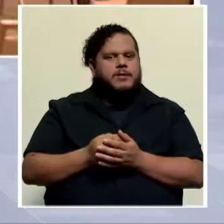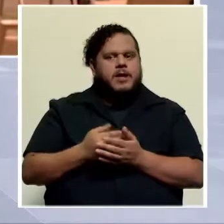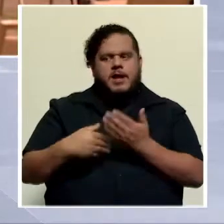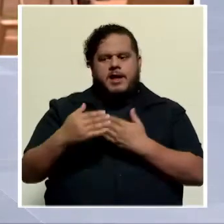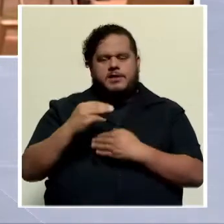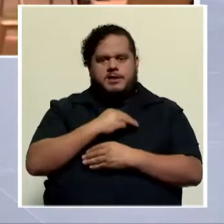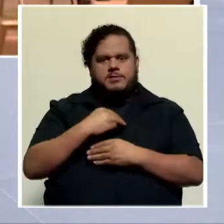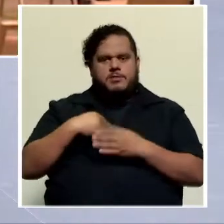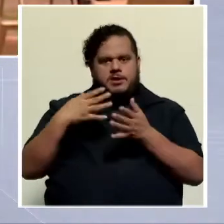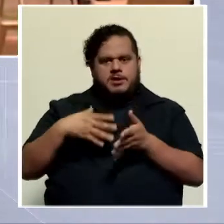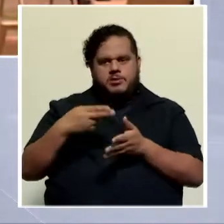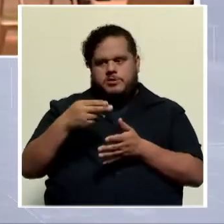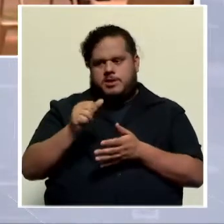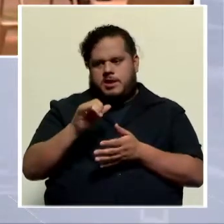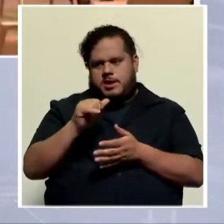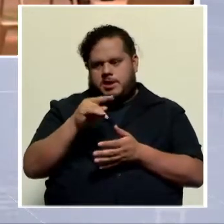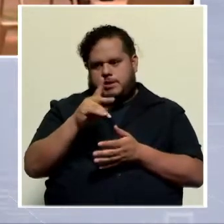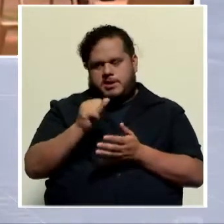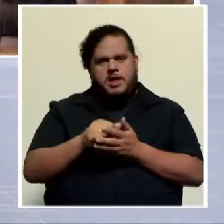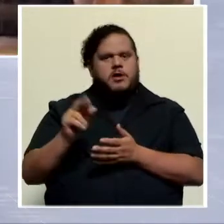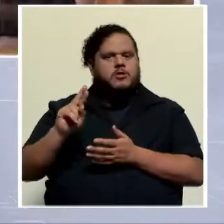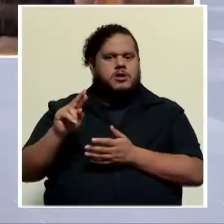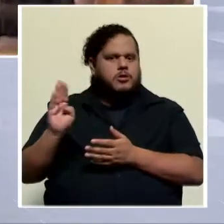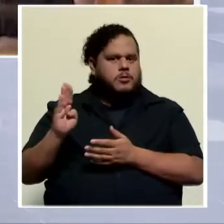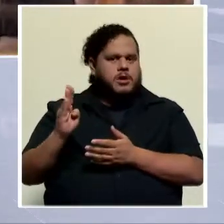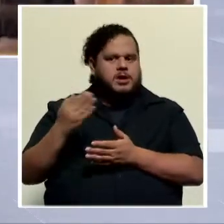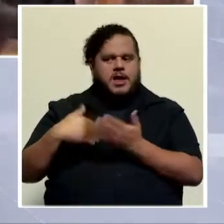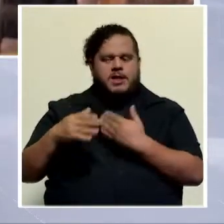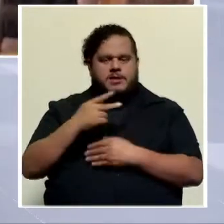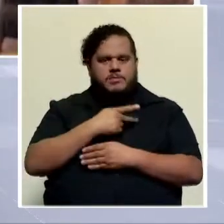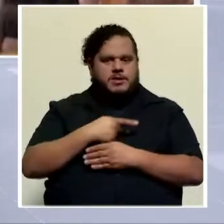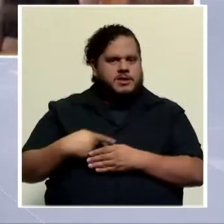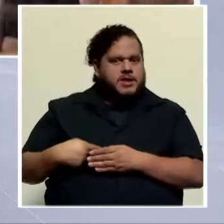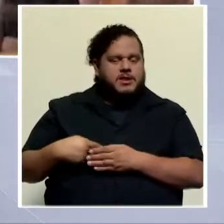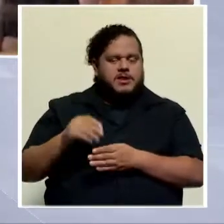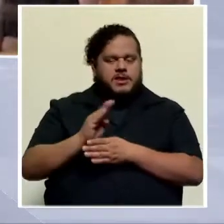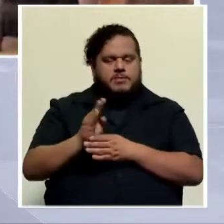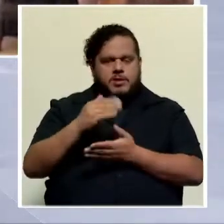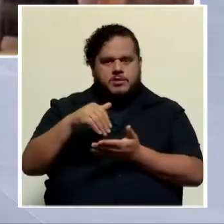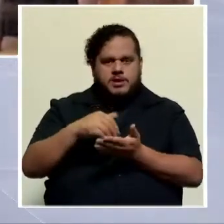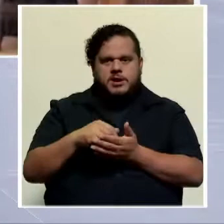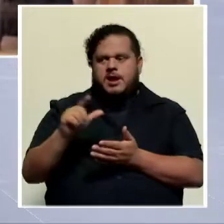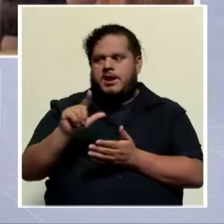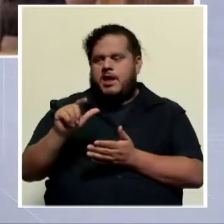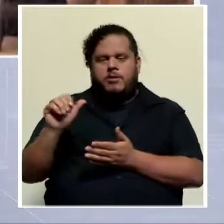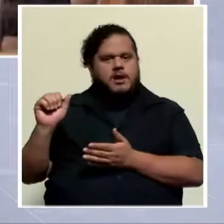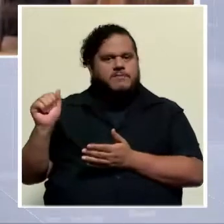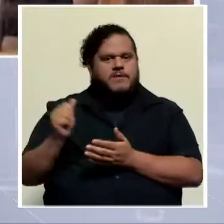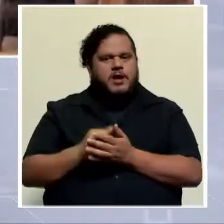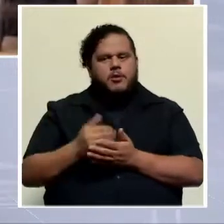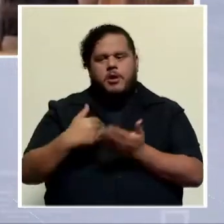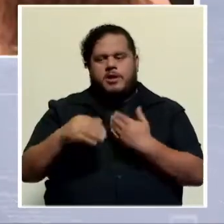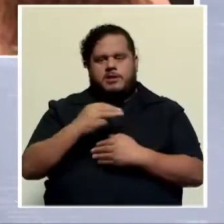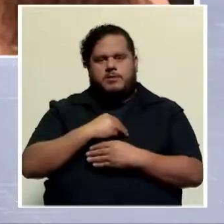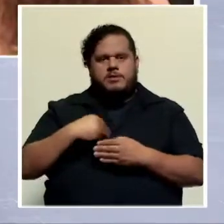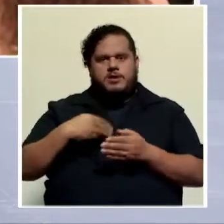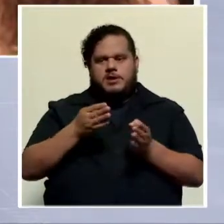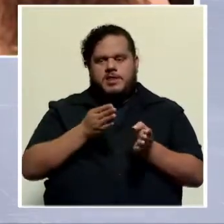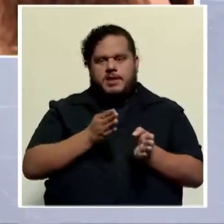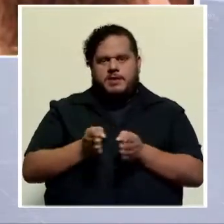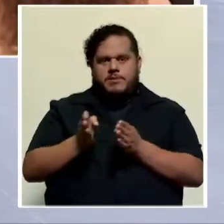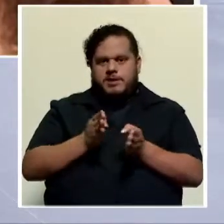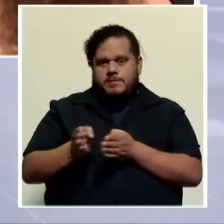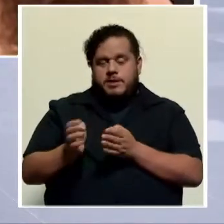de Hacienda, Rodrigo Bolaños, expresidente del Banco Central, Enio Rodríguez, Laura Alfaro, exministra de